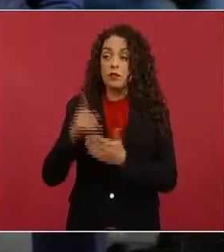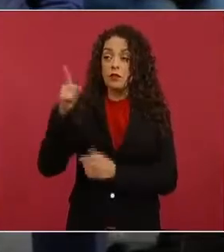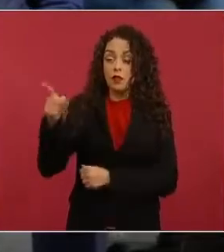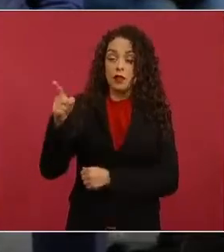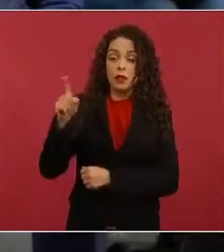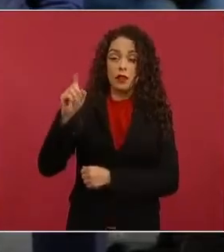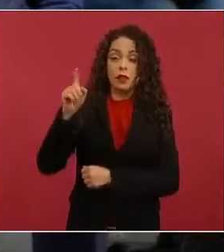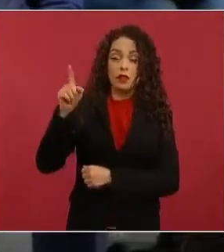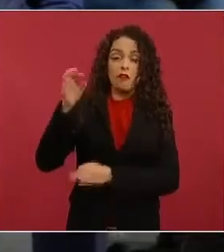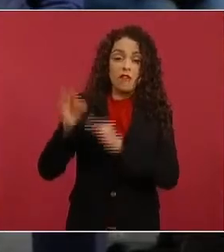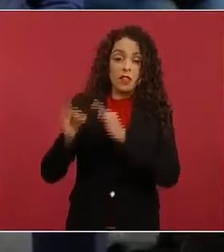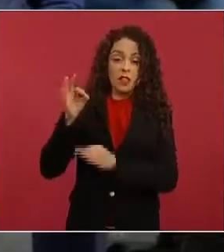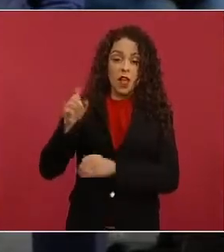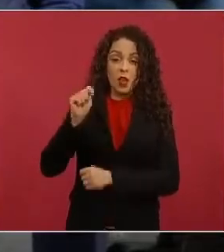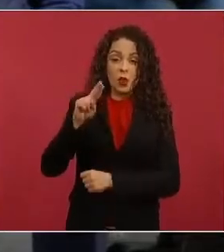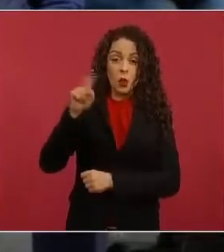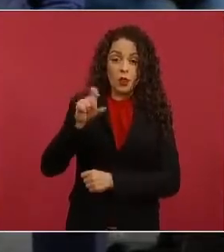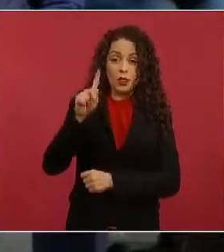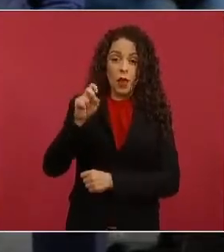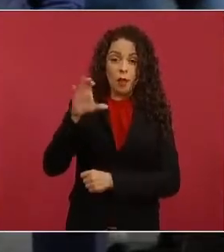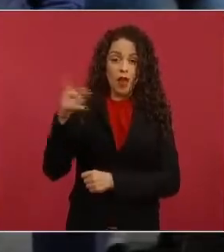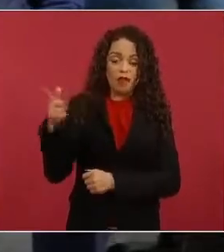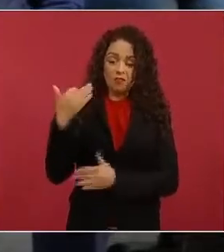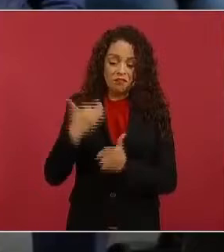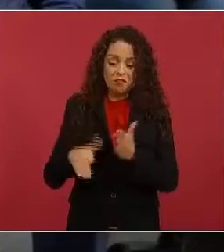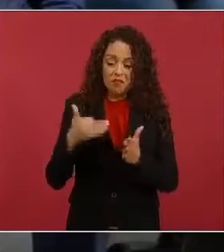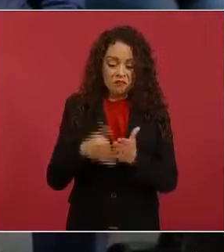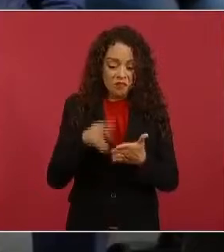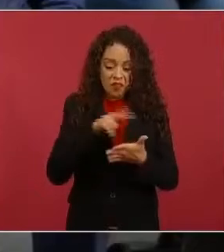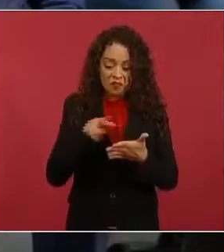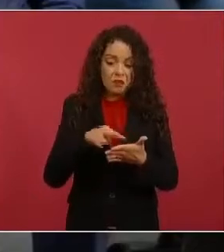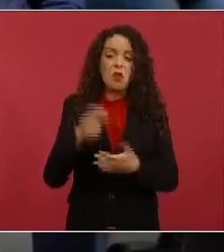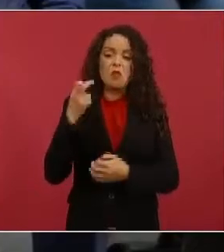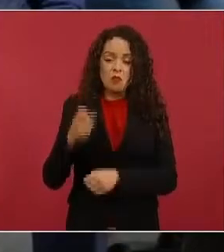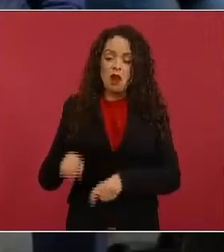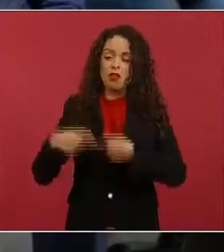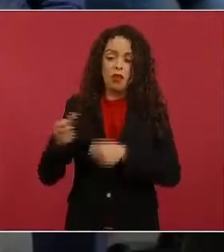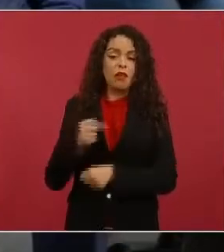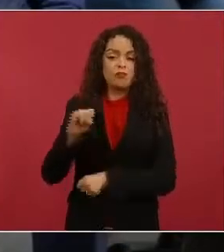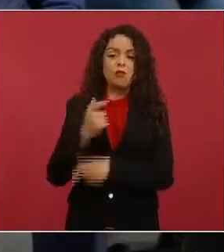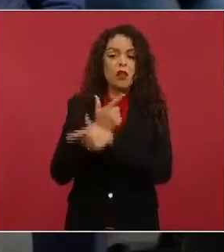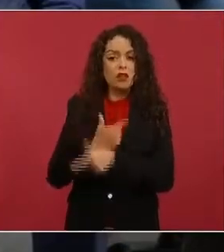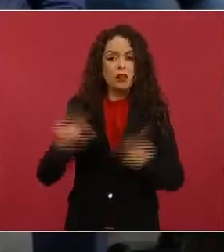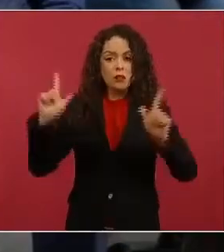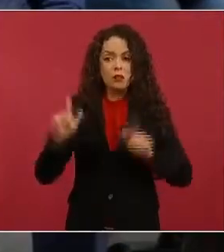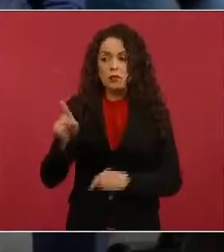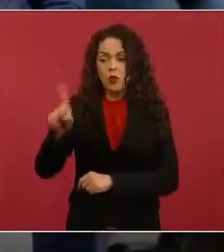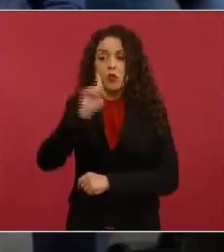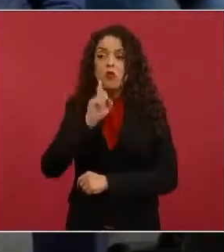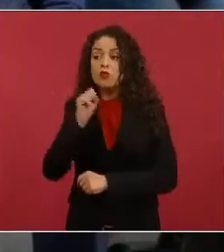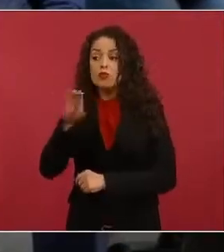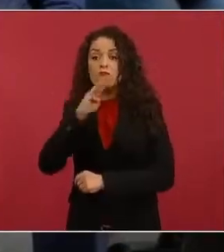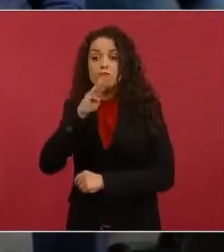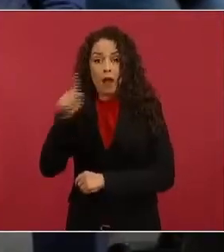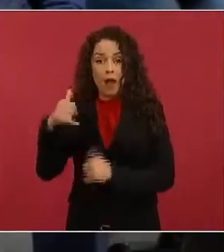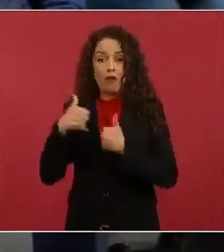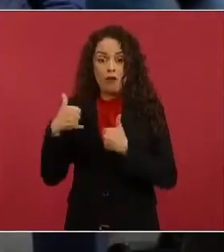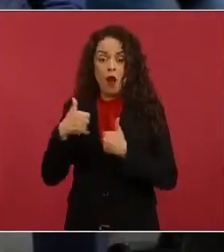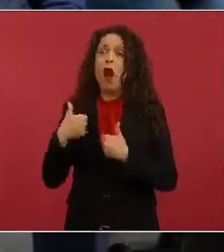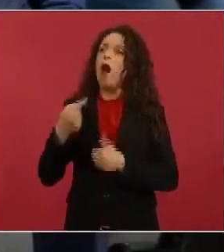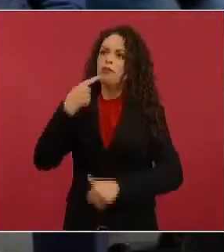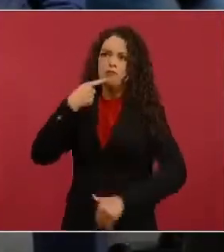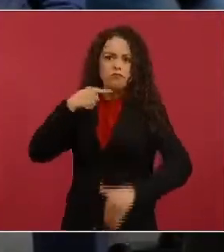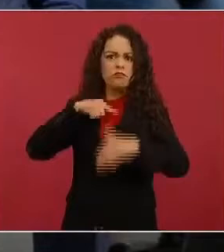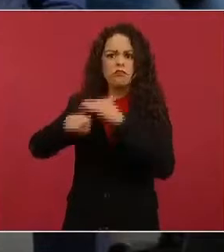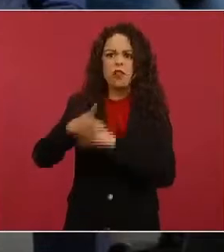eso lo dejaba en libertad. Virginia Gómez, que es la mamá de este joven, denunció desde los hechos, corrupción